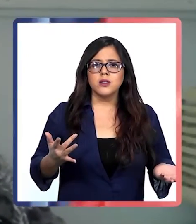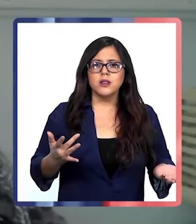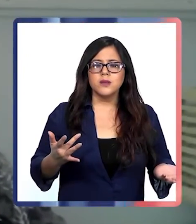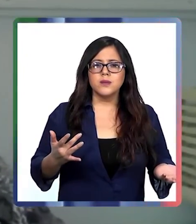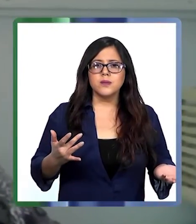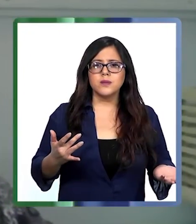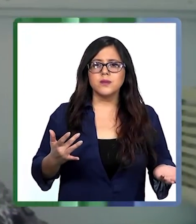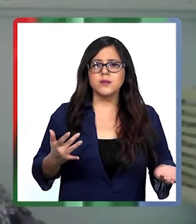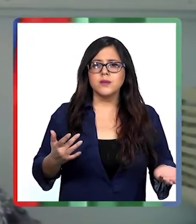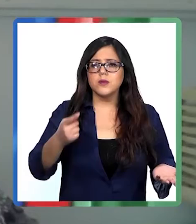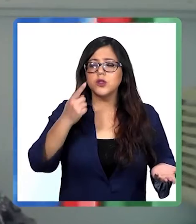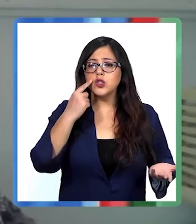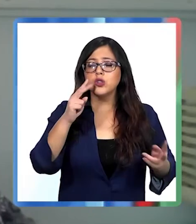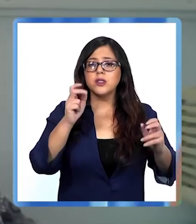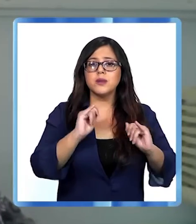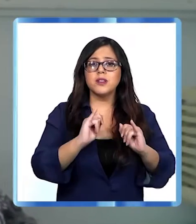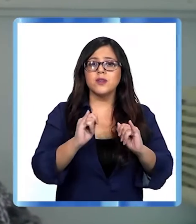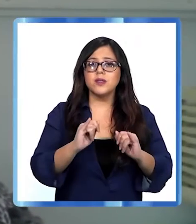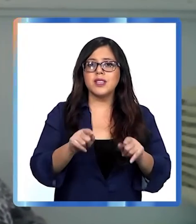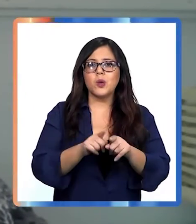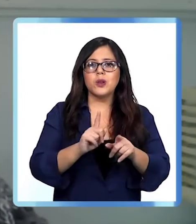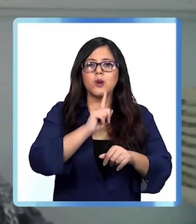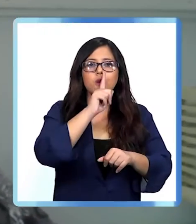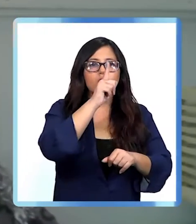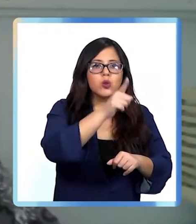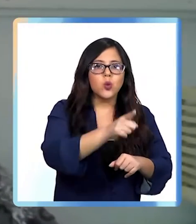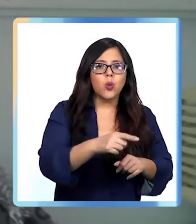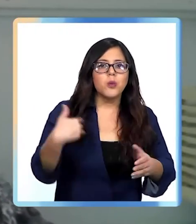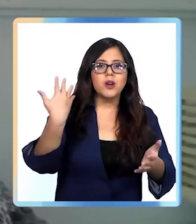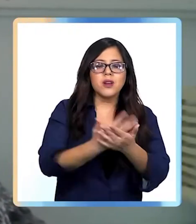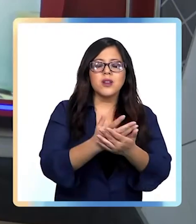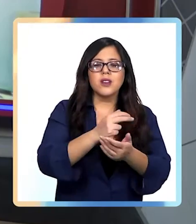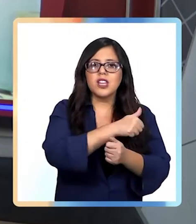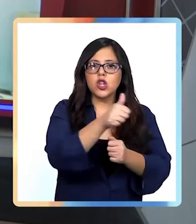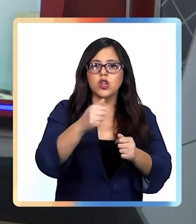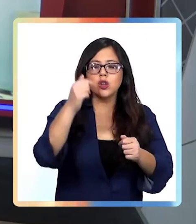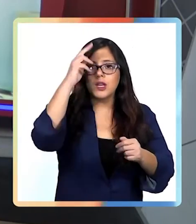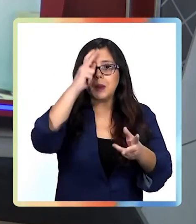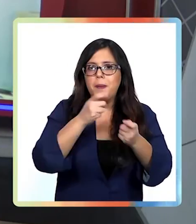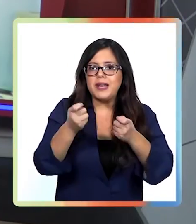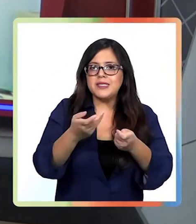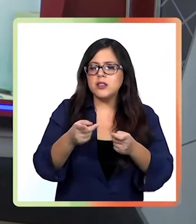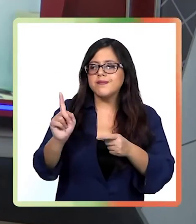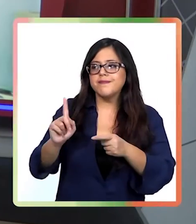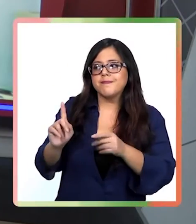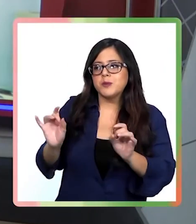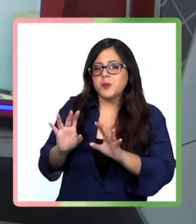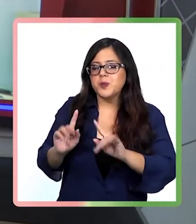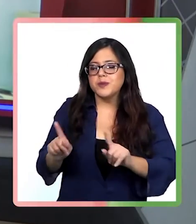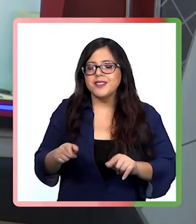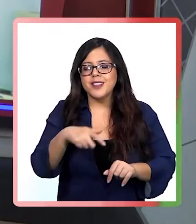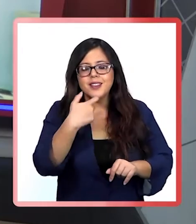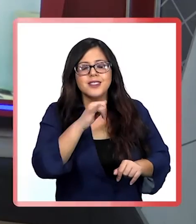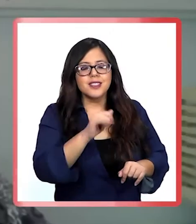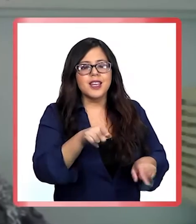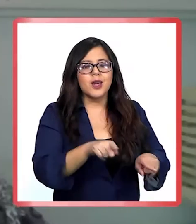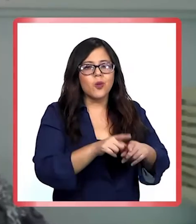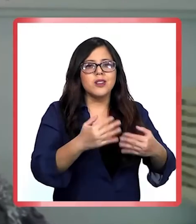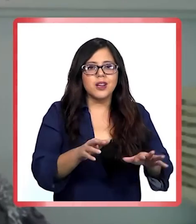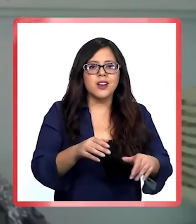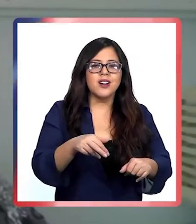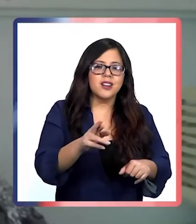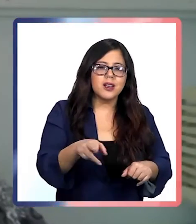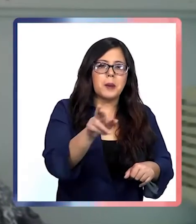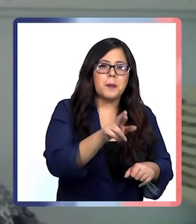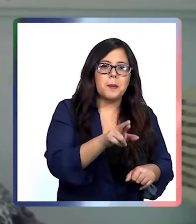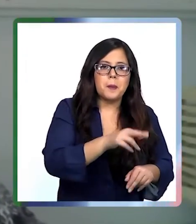idea y de ese, claro, la de formación profesional, que era un hábito que teníamos todos muy asimilado. Y parece que no era así, pues claro. Sí, porque hubo que reforzarlo